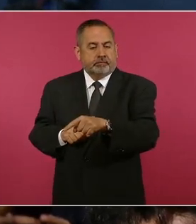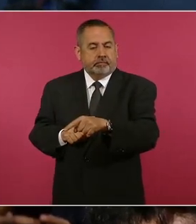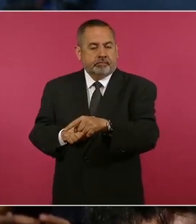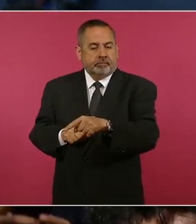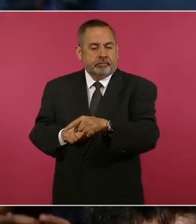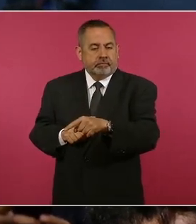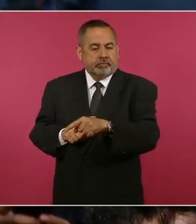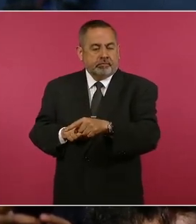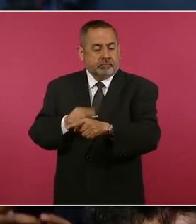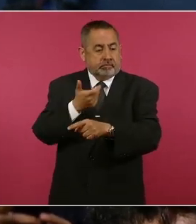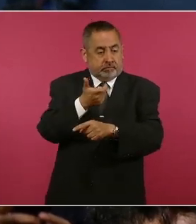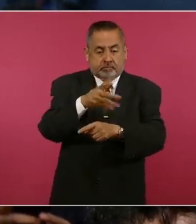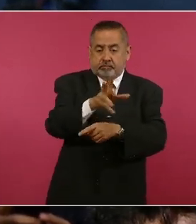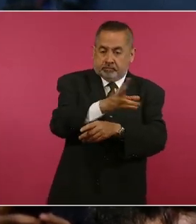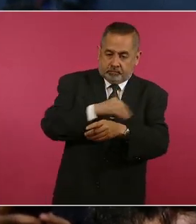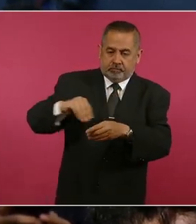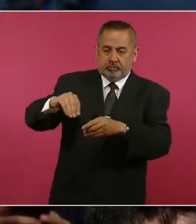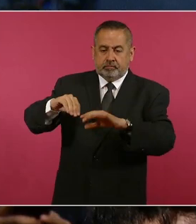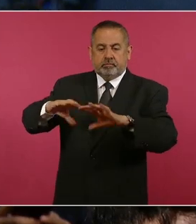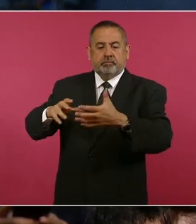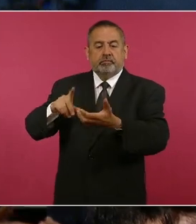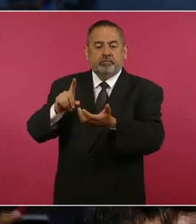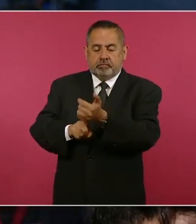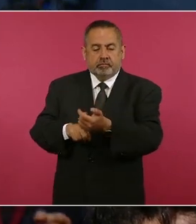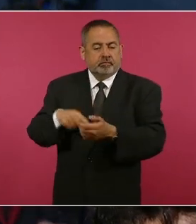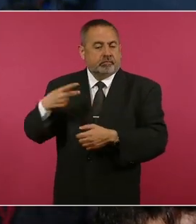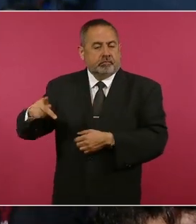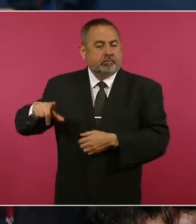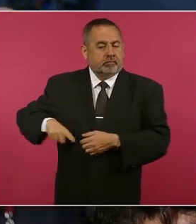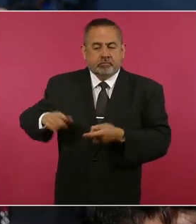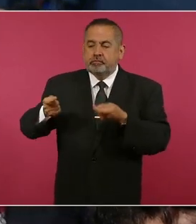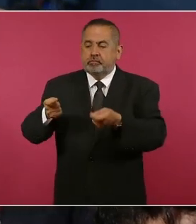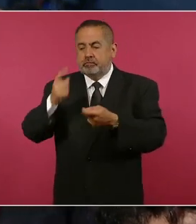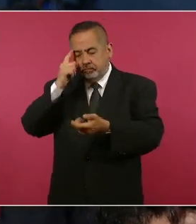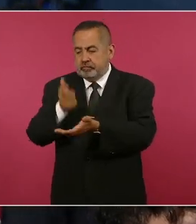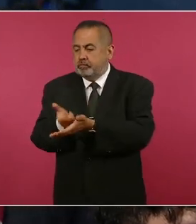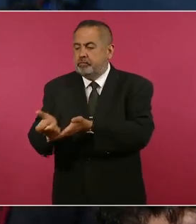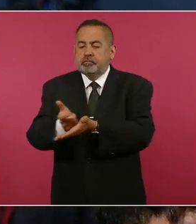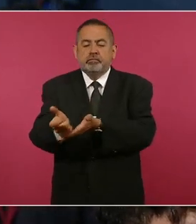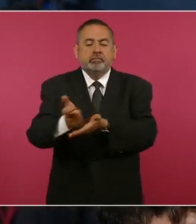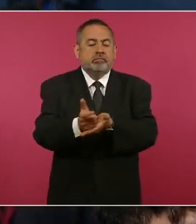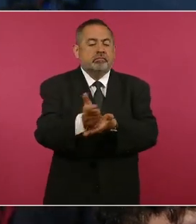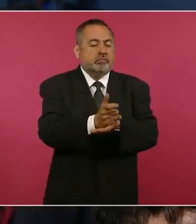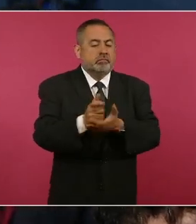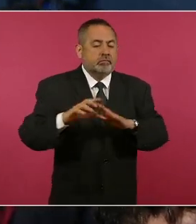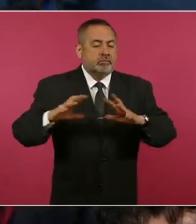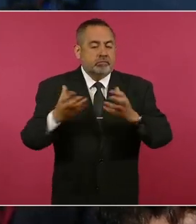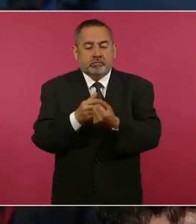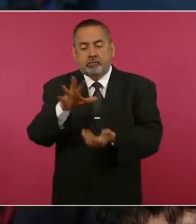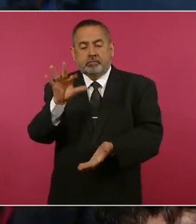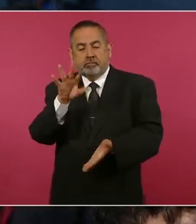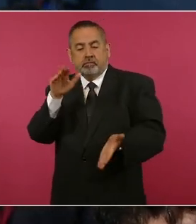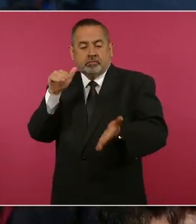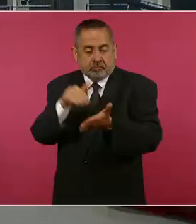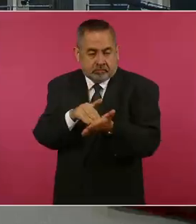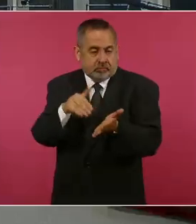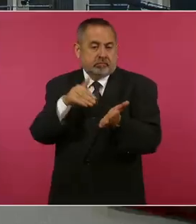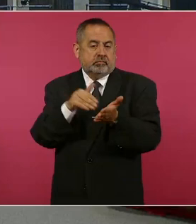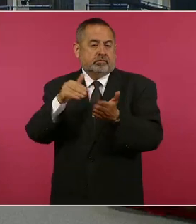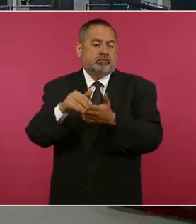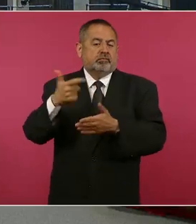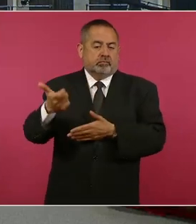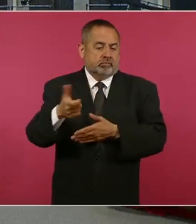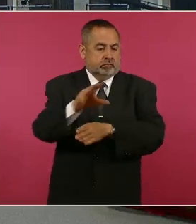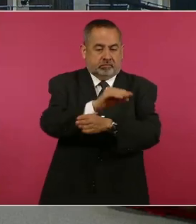esos recursos, ese dinero pase al Estado para financiar estos 40 mil millones de pesos,